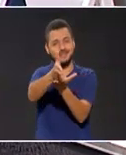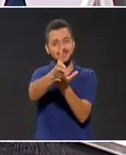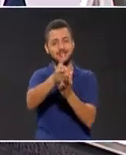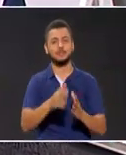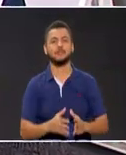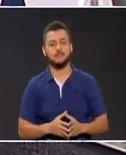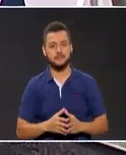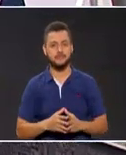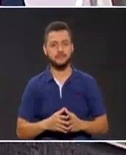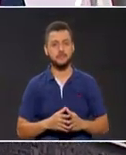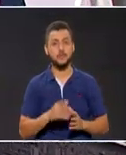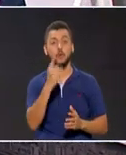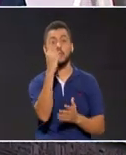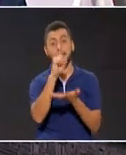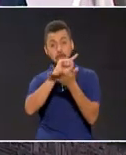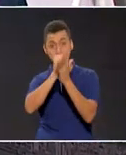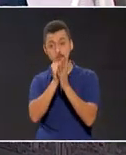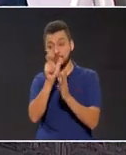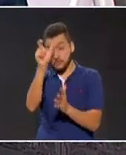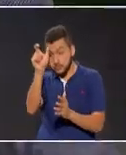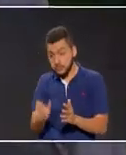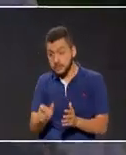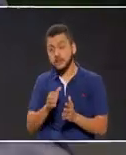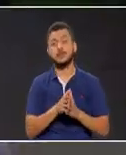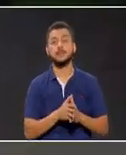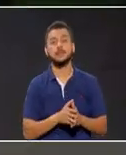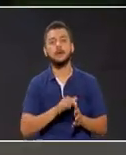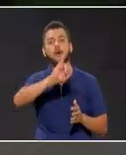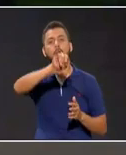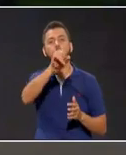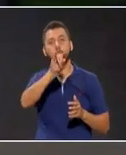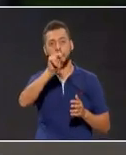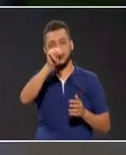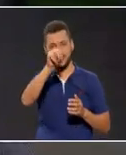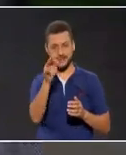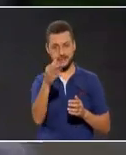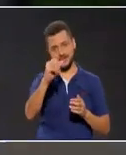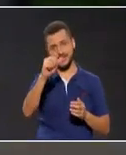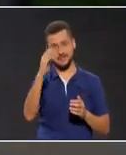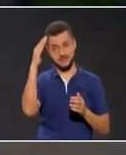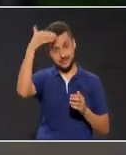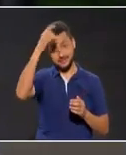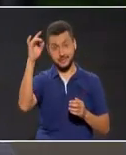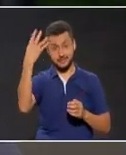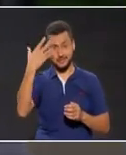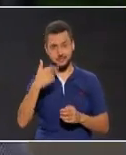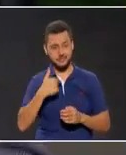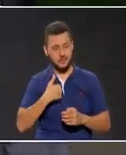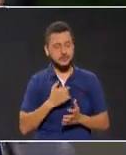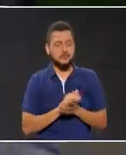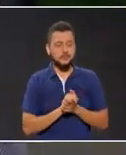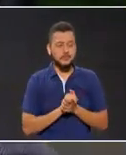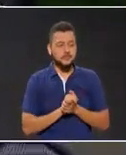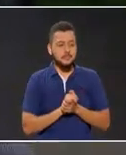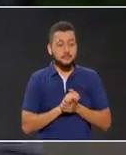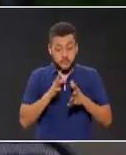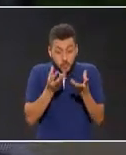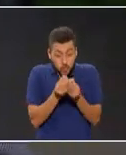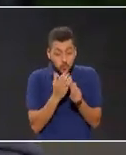Su turno, candidato Juan Carlos Vélez. Bueno, nosotros vamos a hacer de Medellín una ciudad segura, que esa ha sido